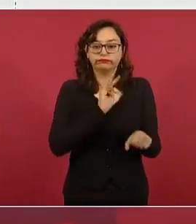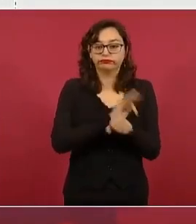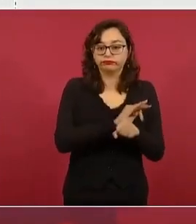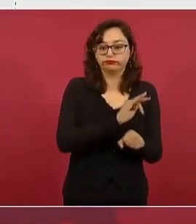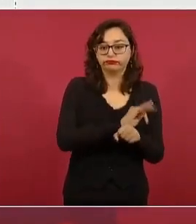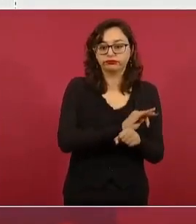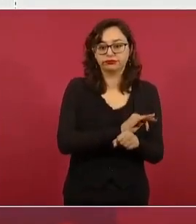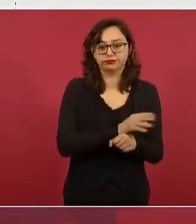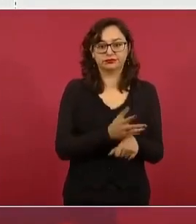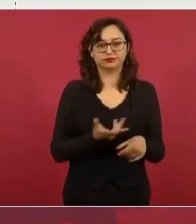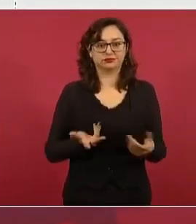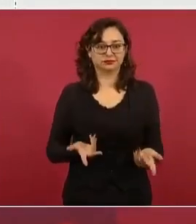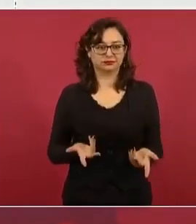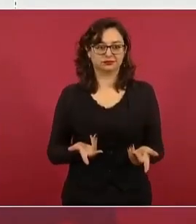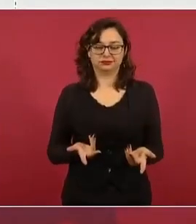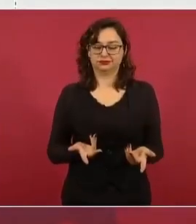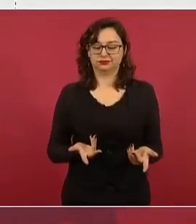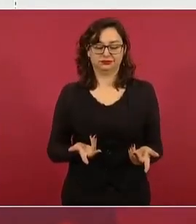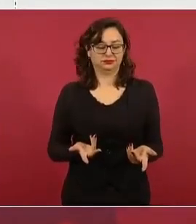aquí por eso la